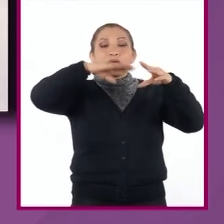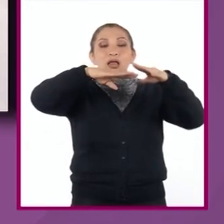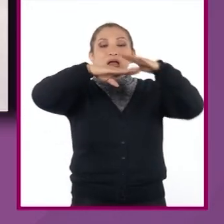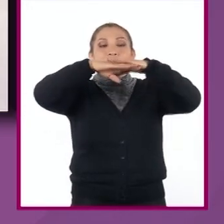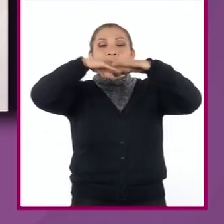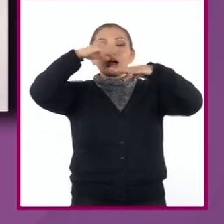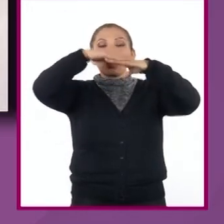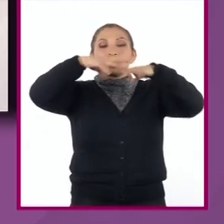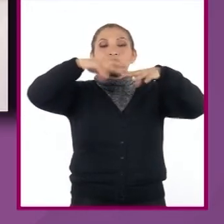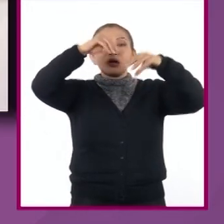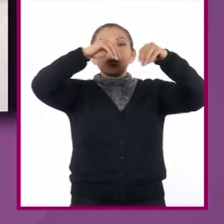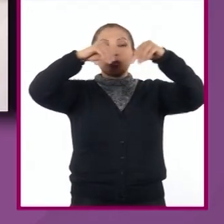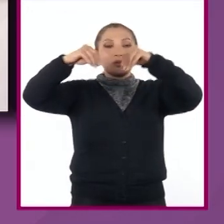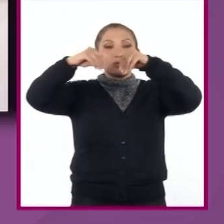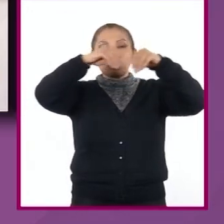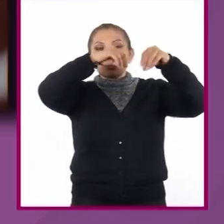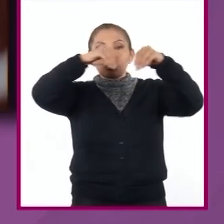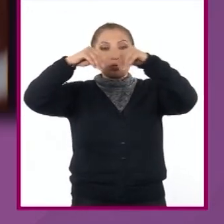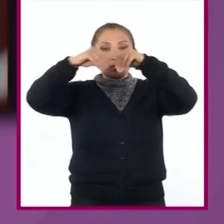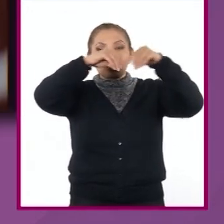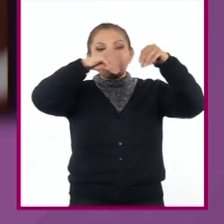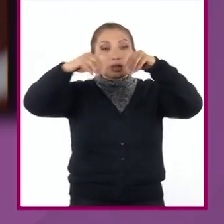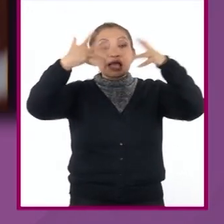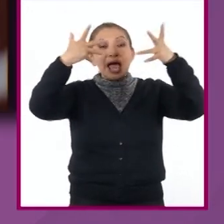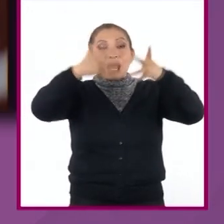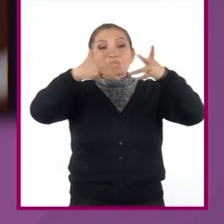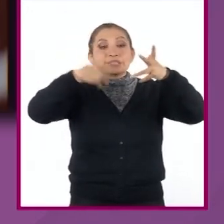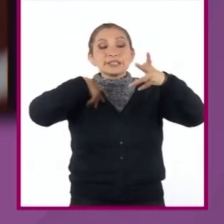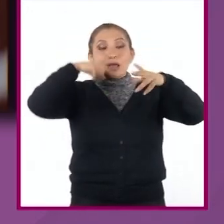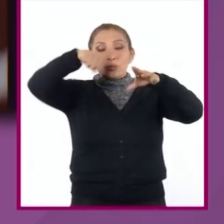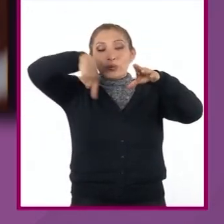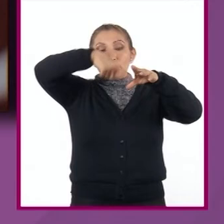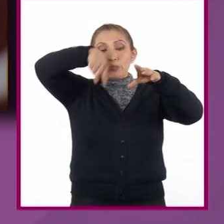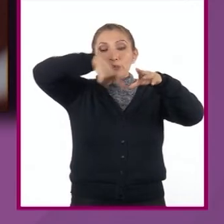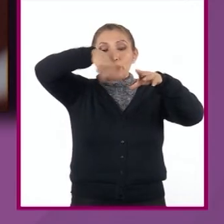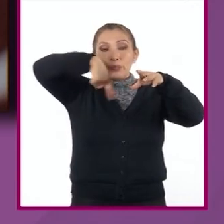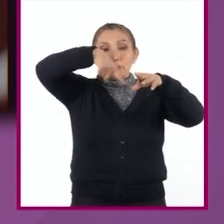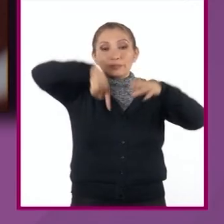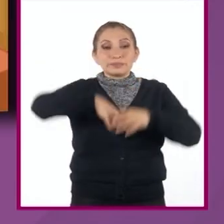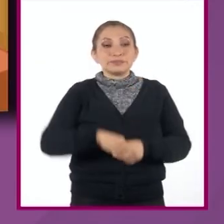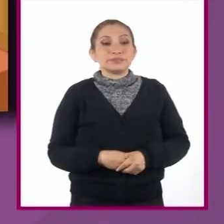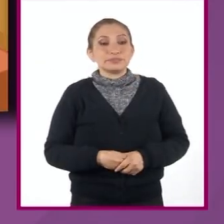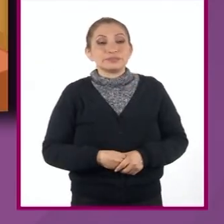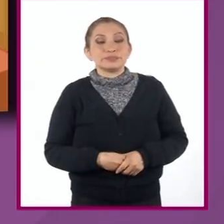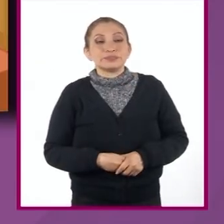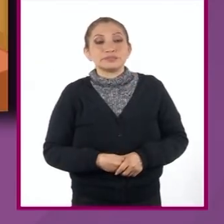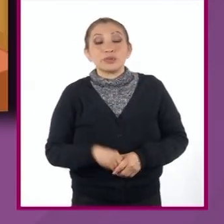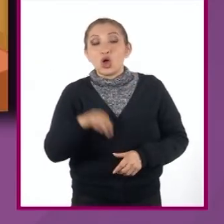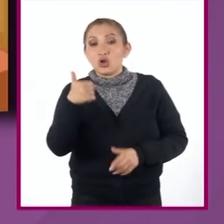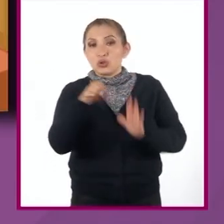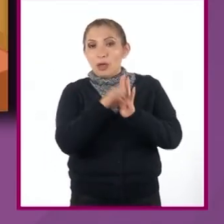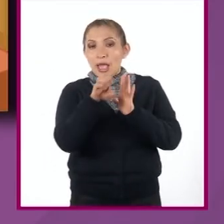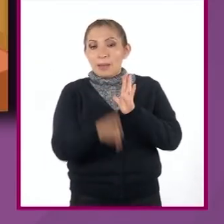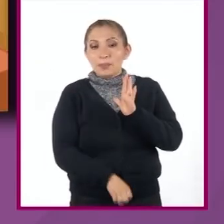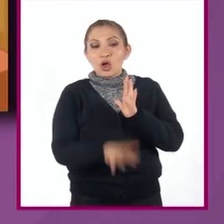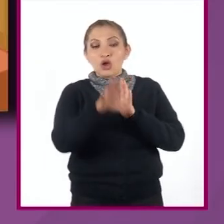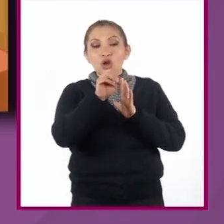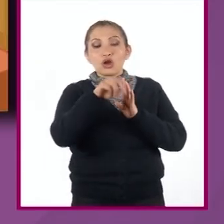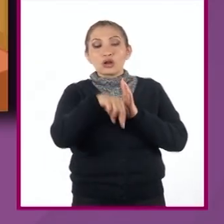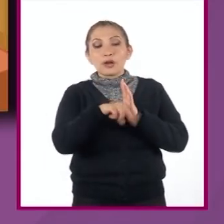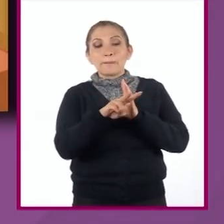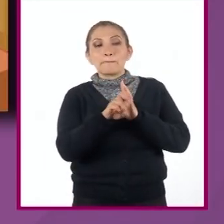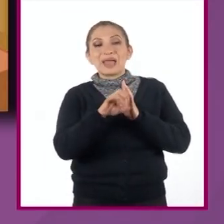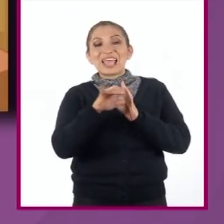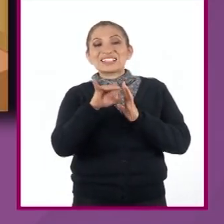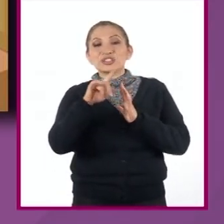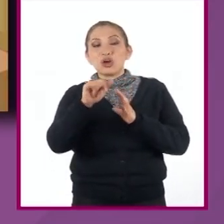cuales comienzan a moverse y a su vez generan el movimiento del reguilete. Otro ejemplo de convección es la